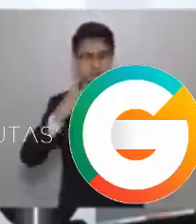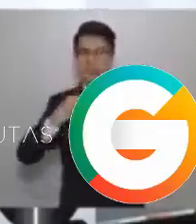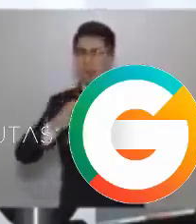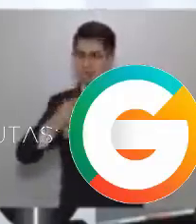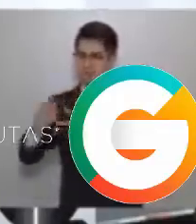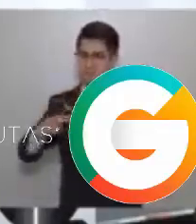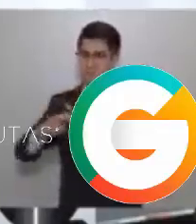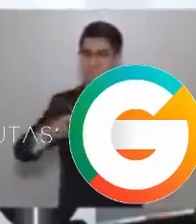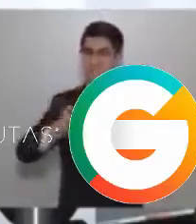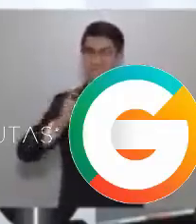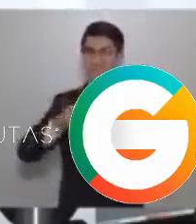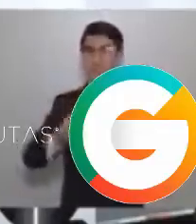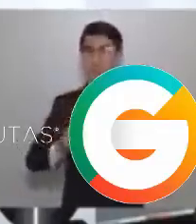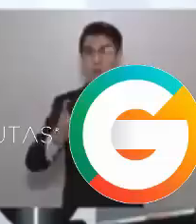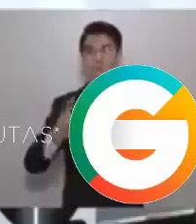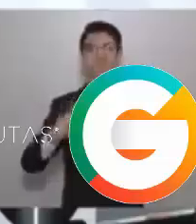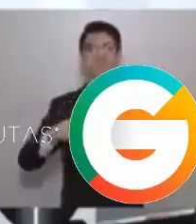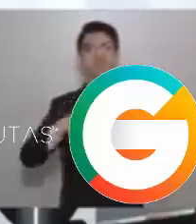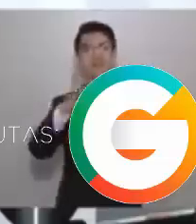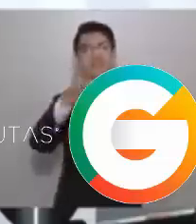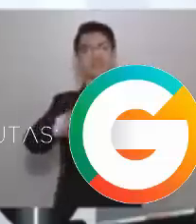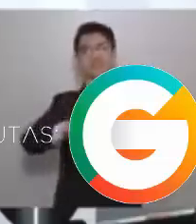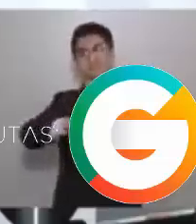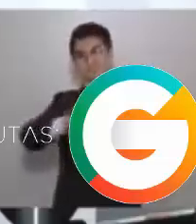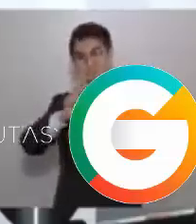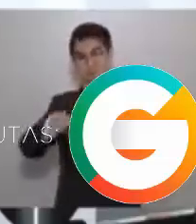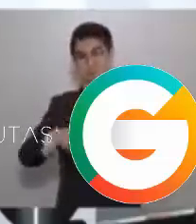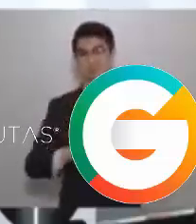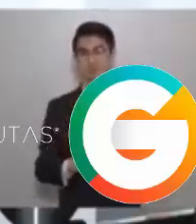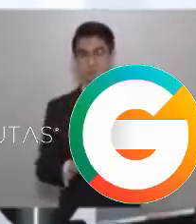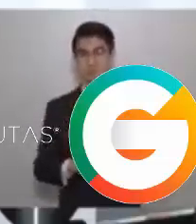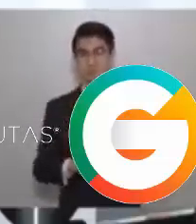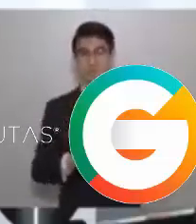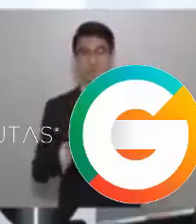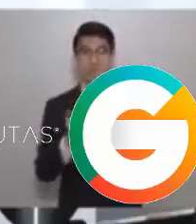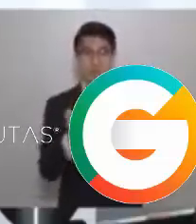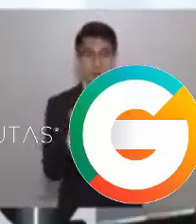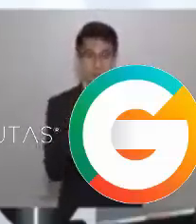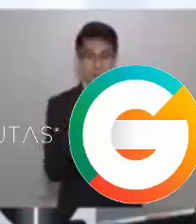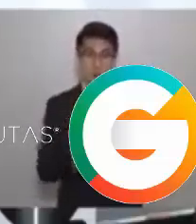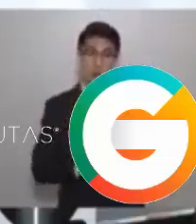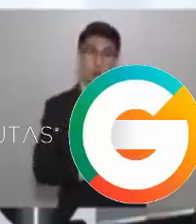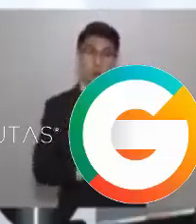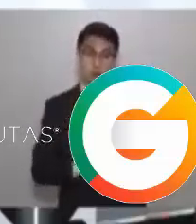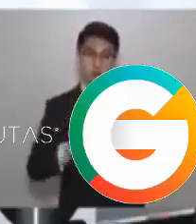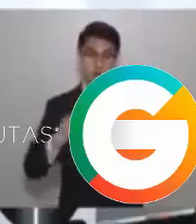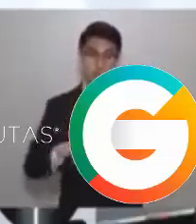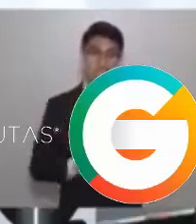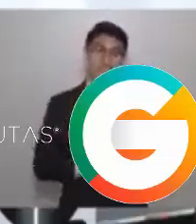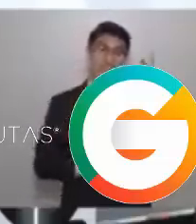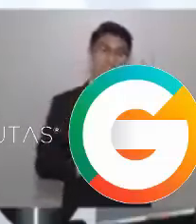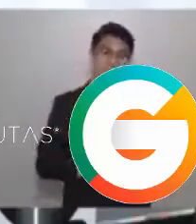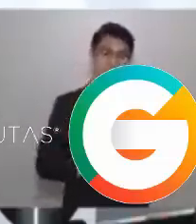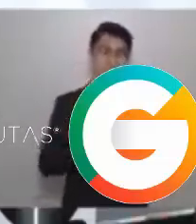de 10 personas fallecidas, así como 10 personas